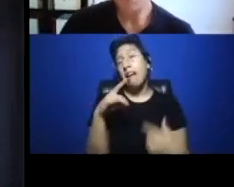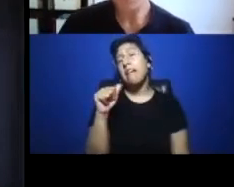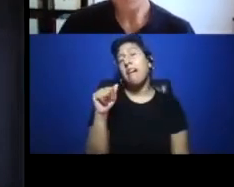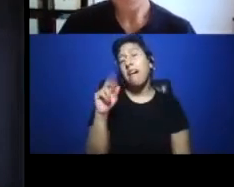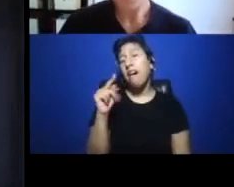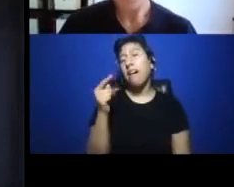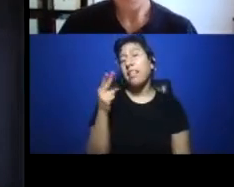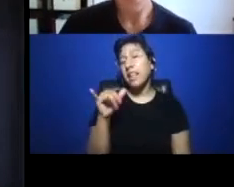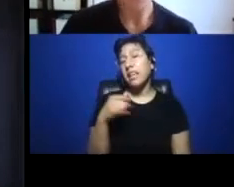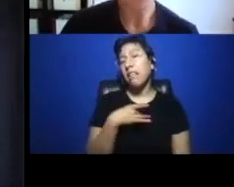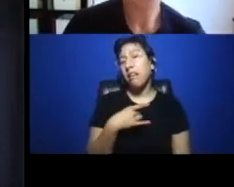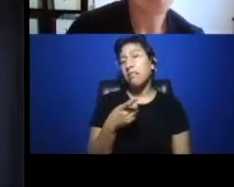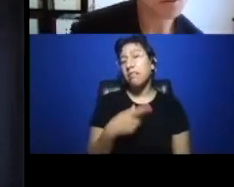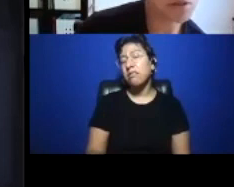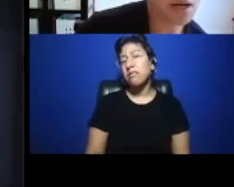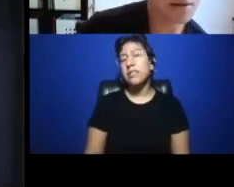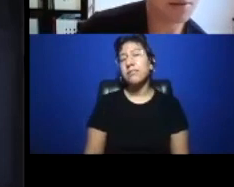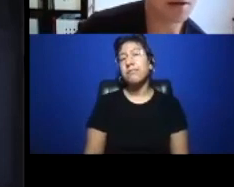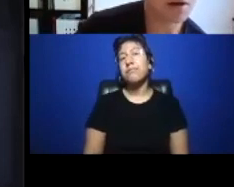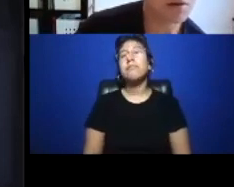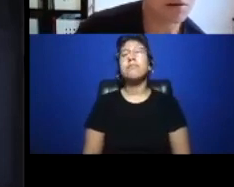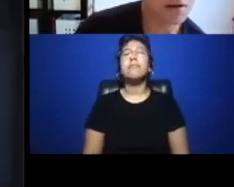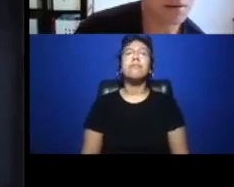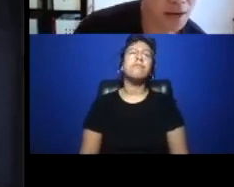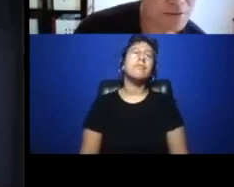gusta Alfi.